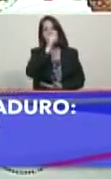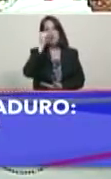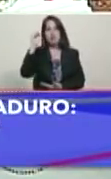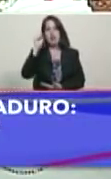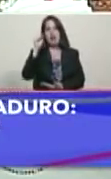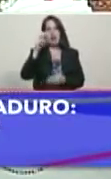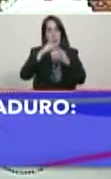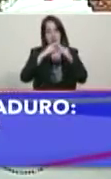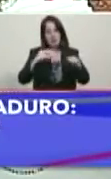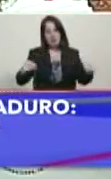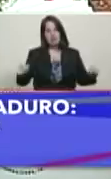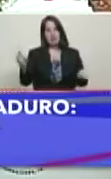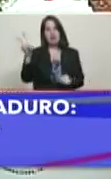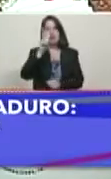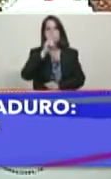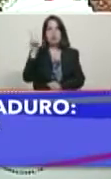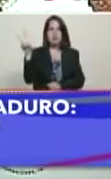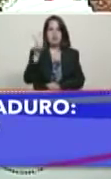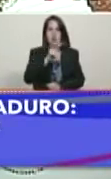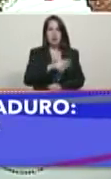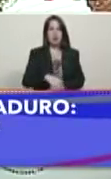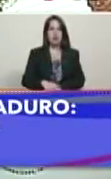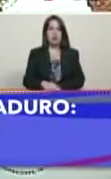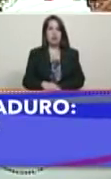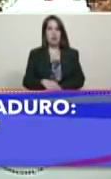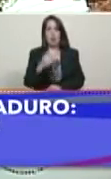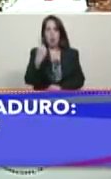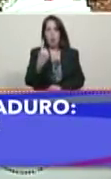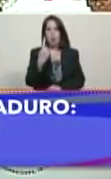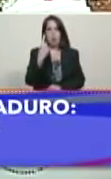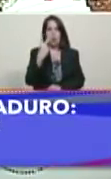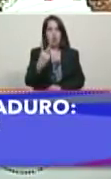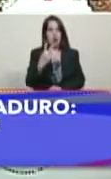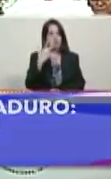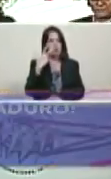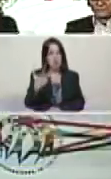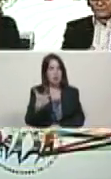venezolana one two three